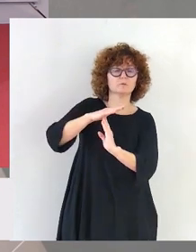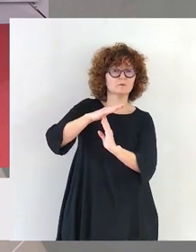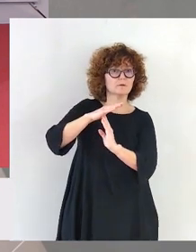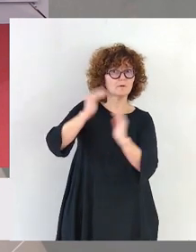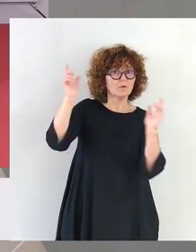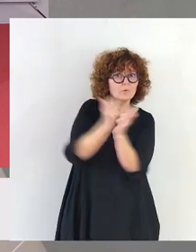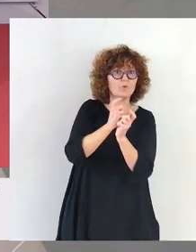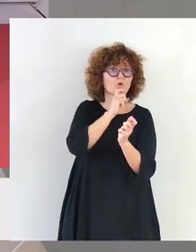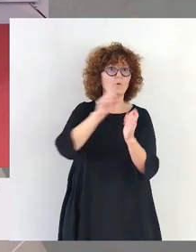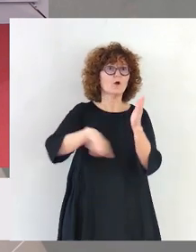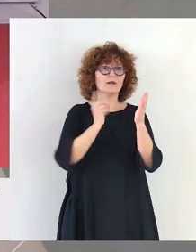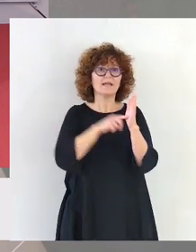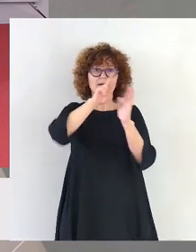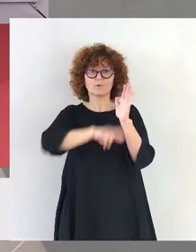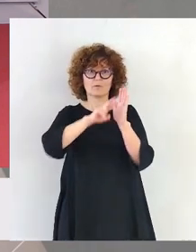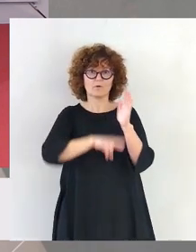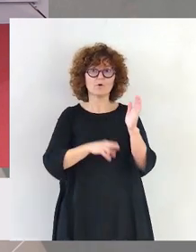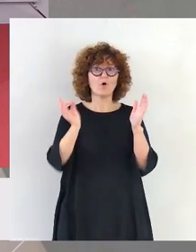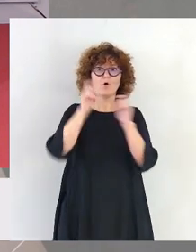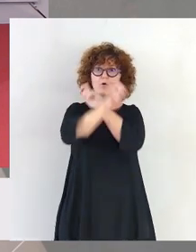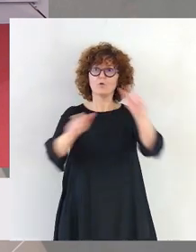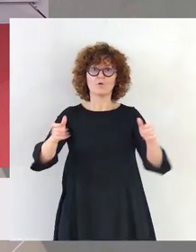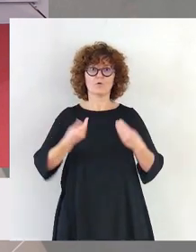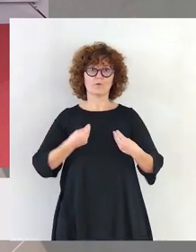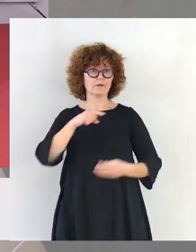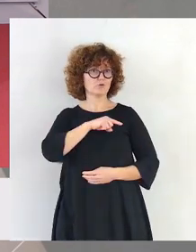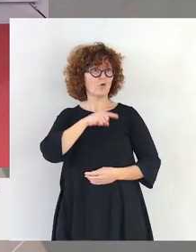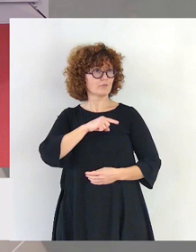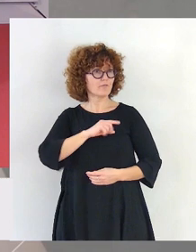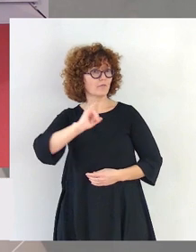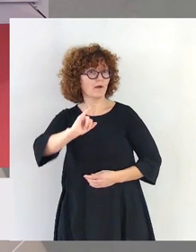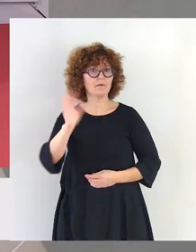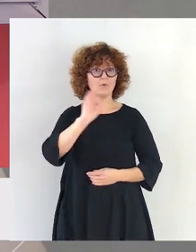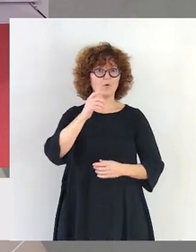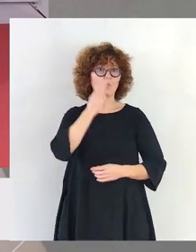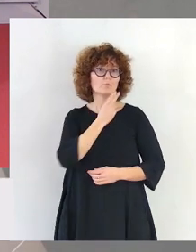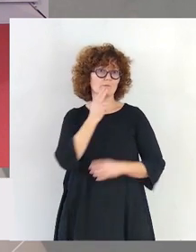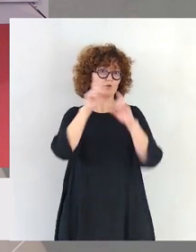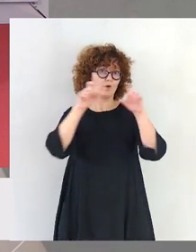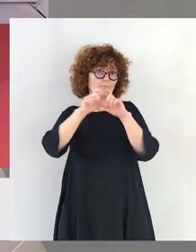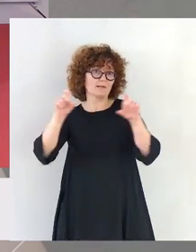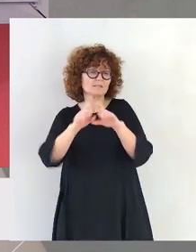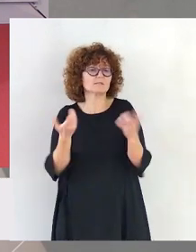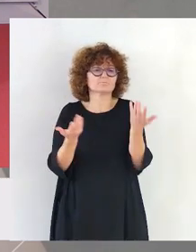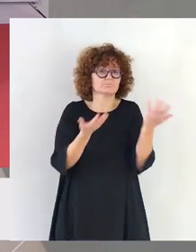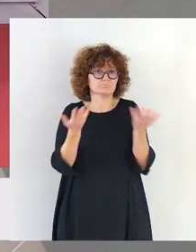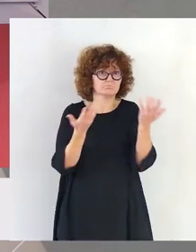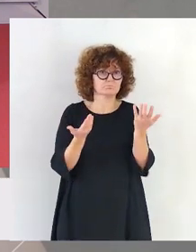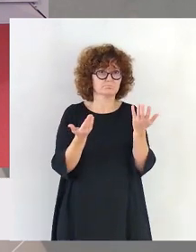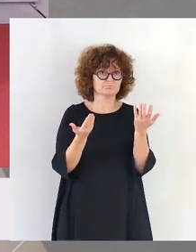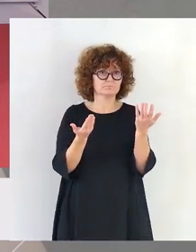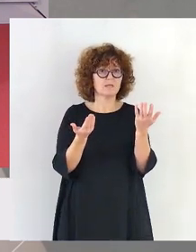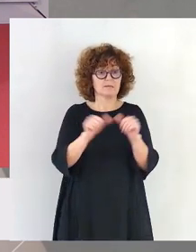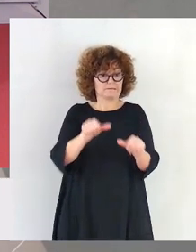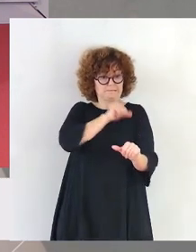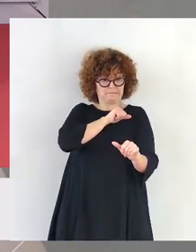leyes y La regulación la conciencia ciudadana el compromiso de las empresas como Bueno qué paso se han dado